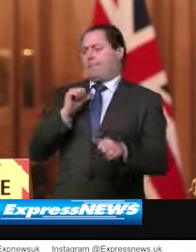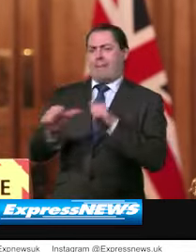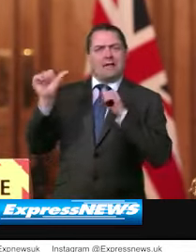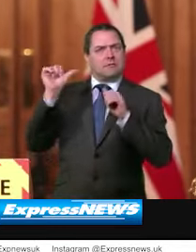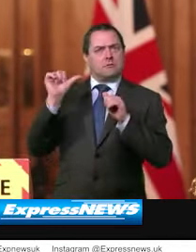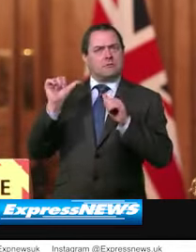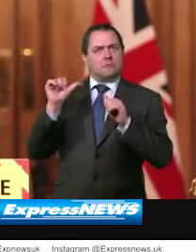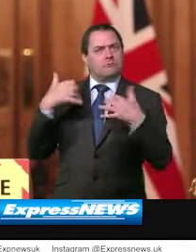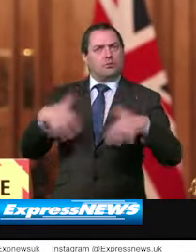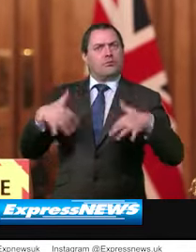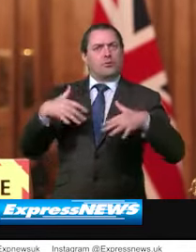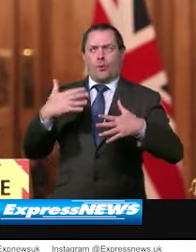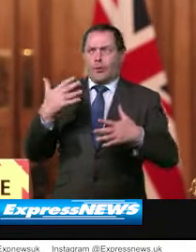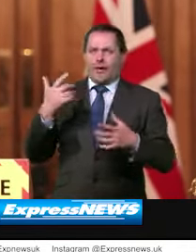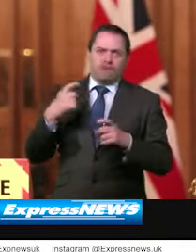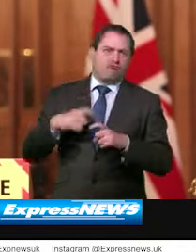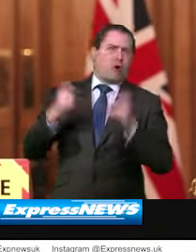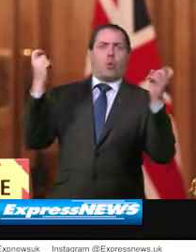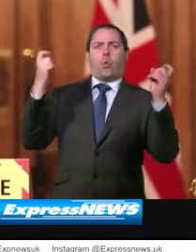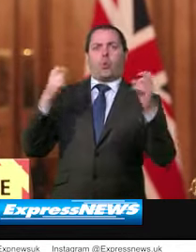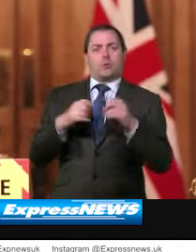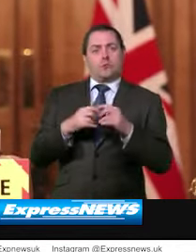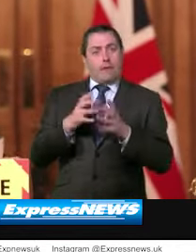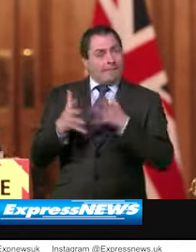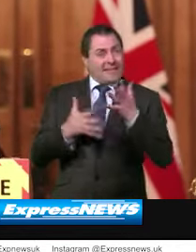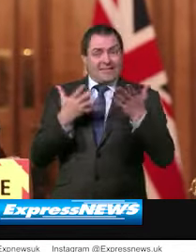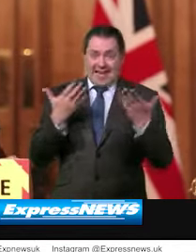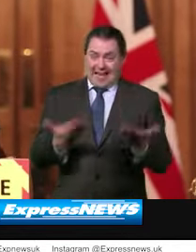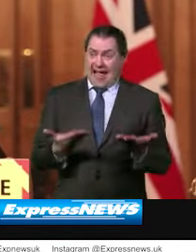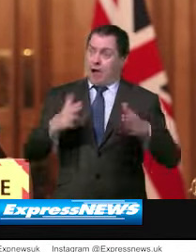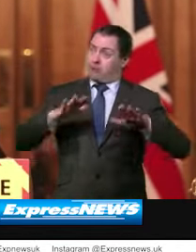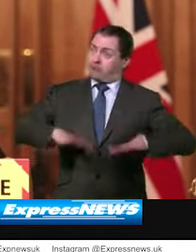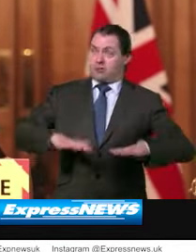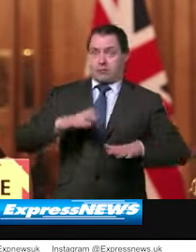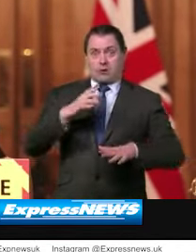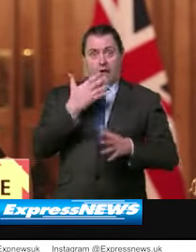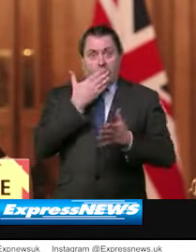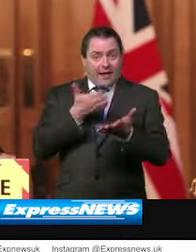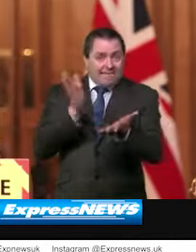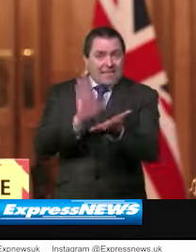aprovechando el tiempo más invertir ahora y el lugar para invertir aquí